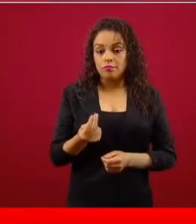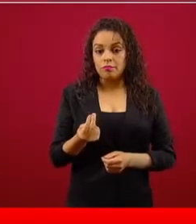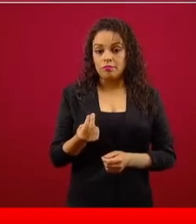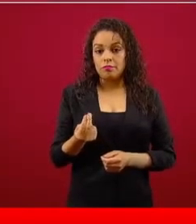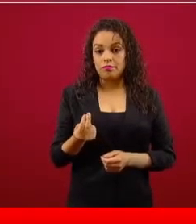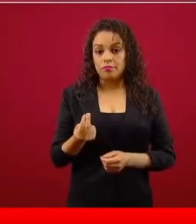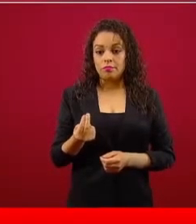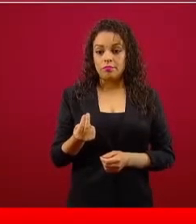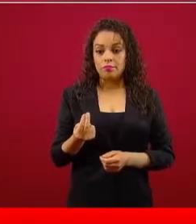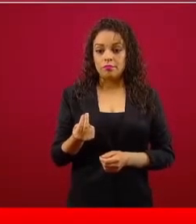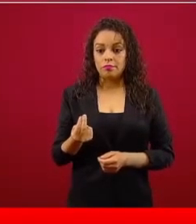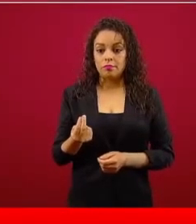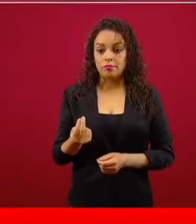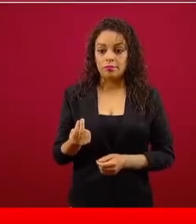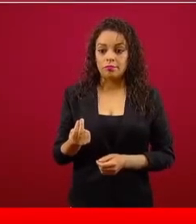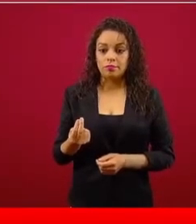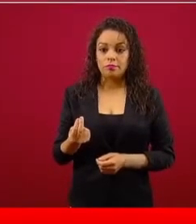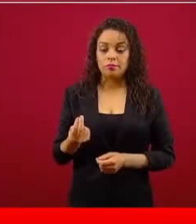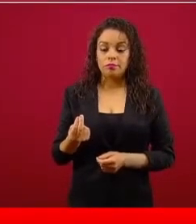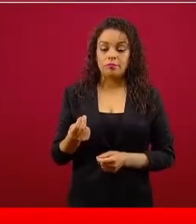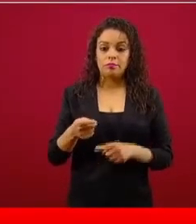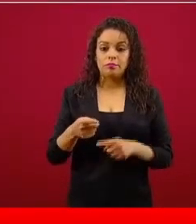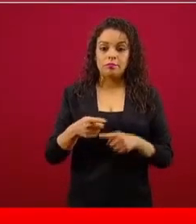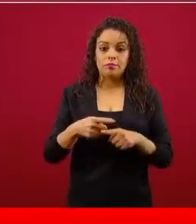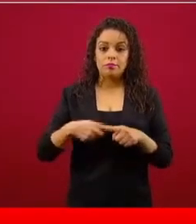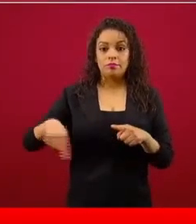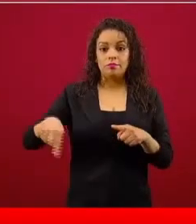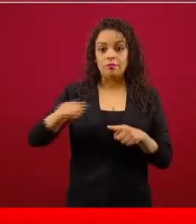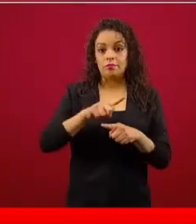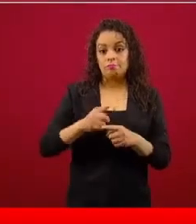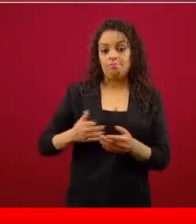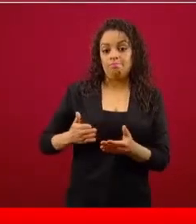que entre contrabando